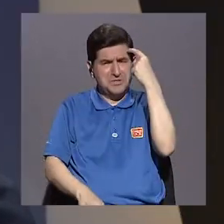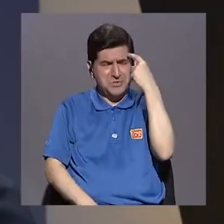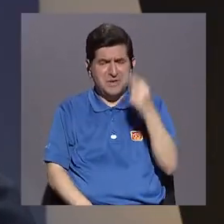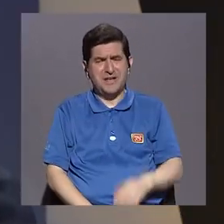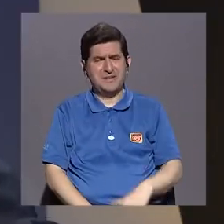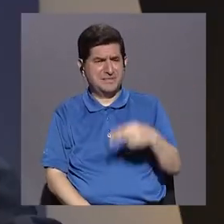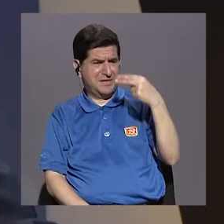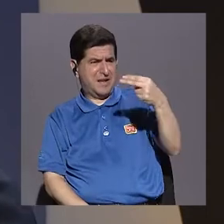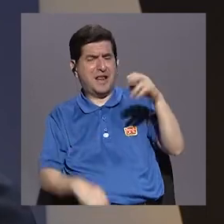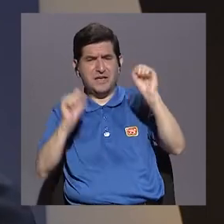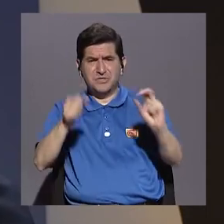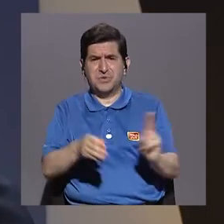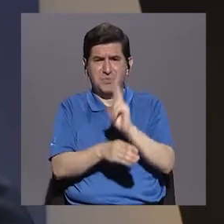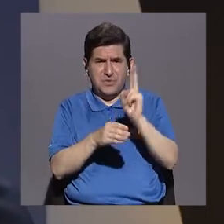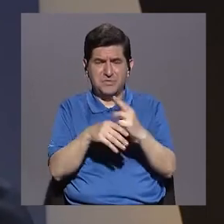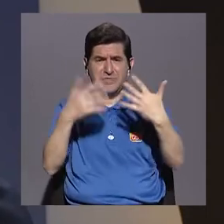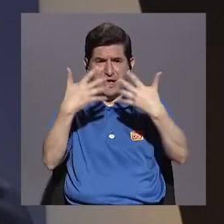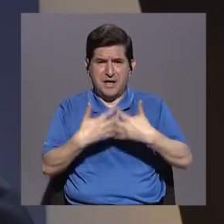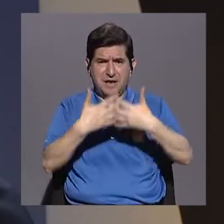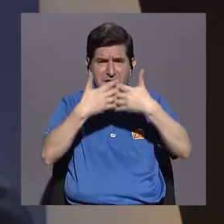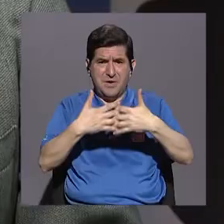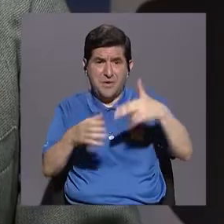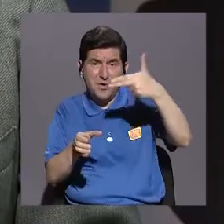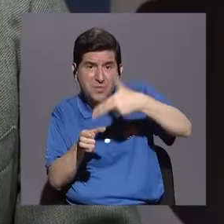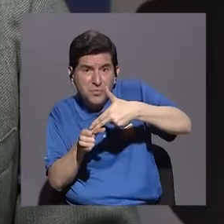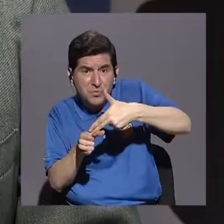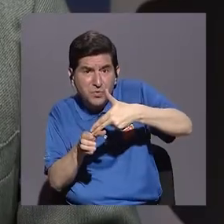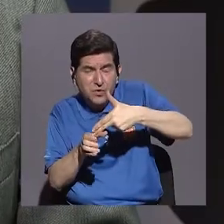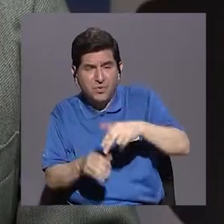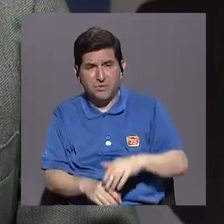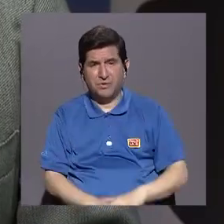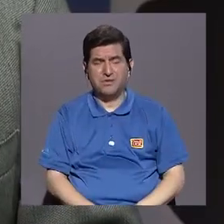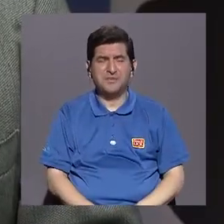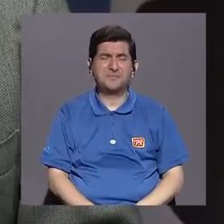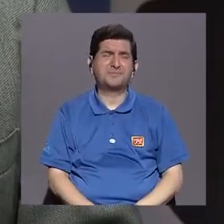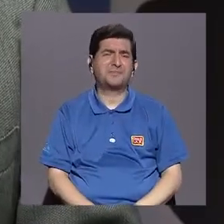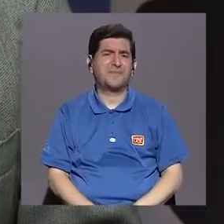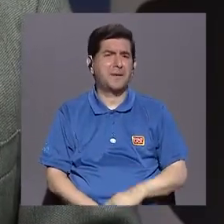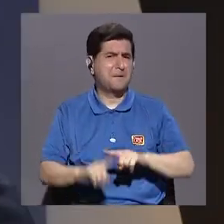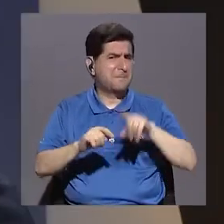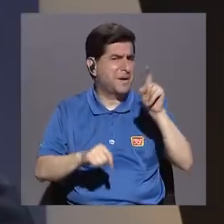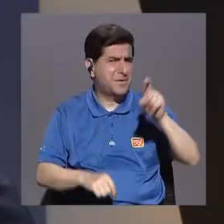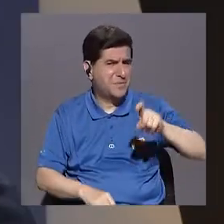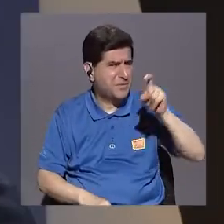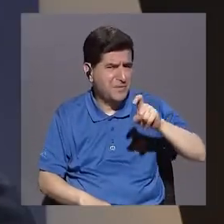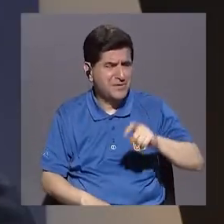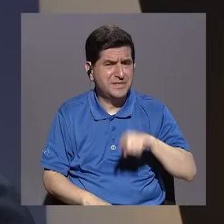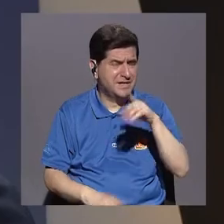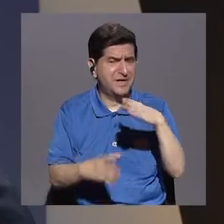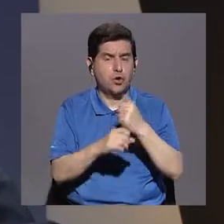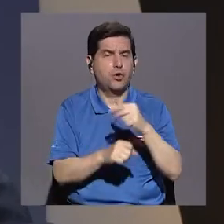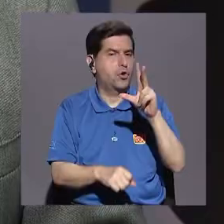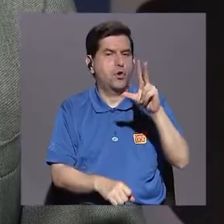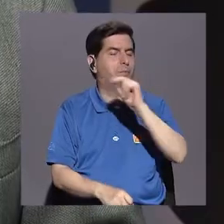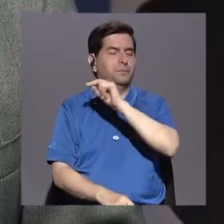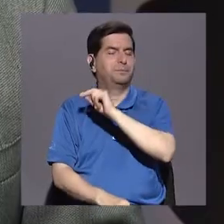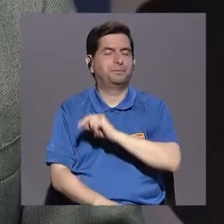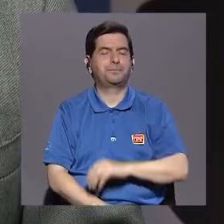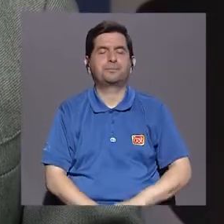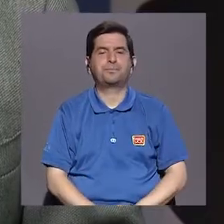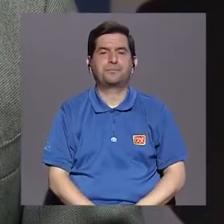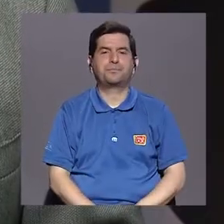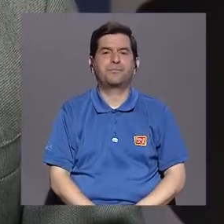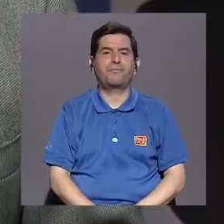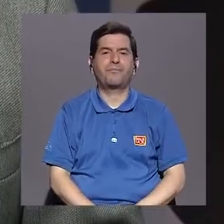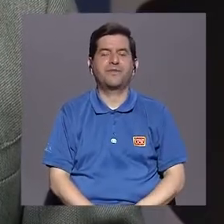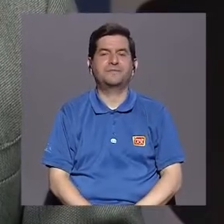se puede utilizar en el motor de combustión en él pero no necesariamente es sólo que no no no